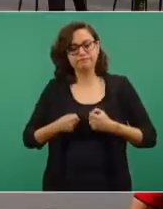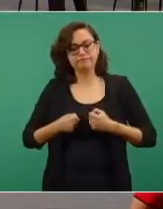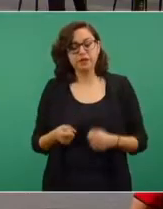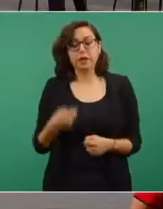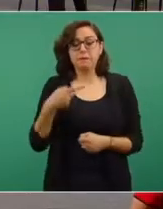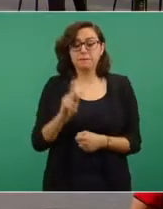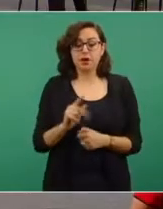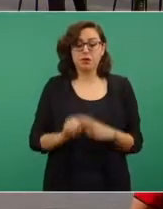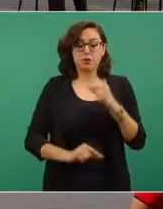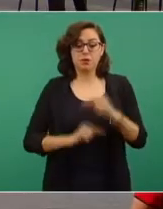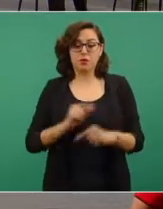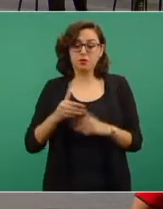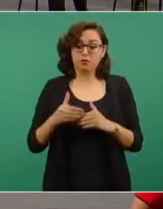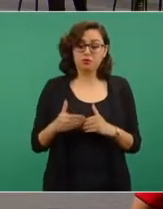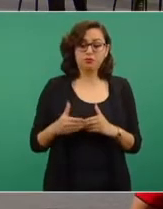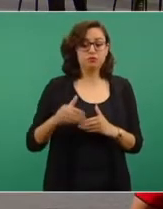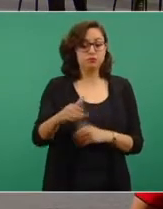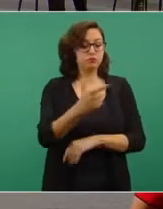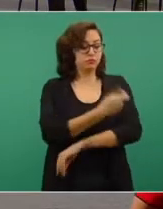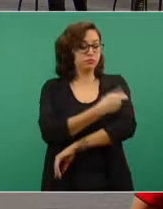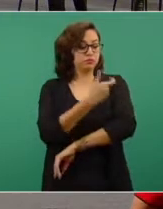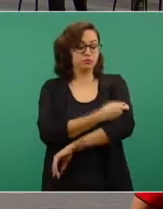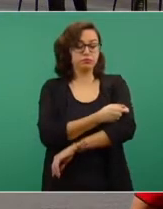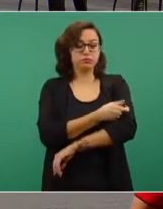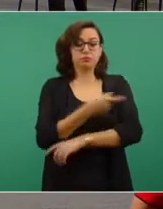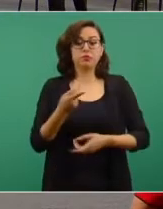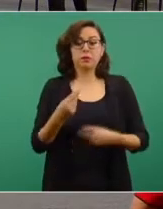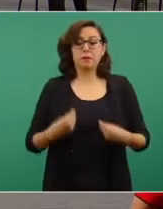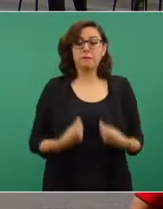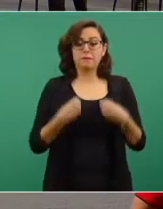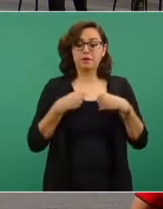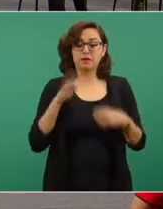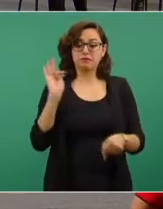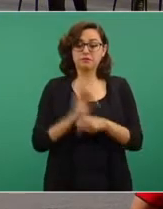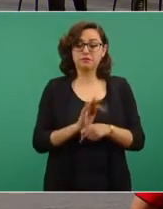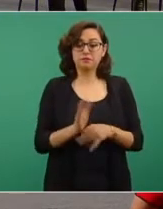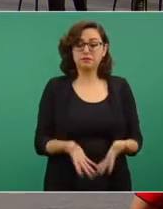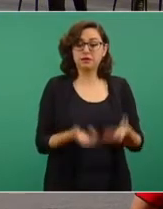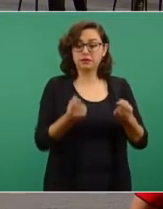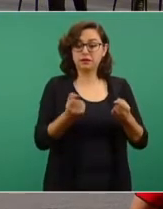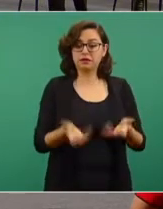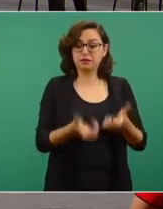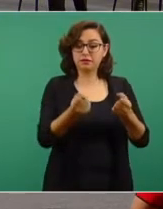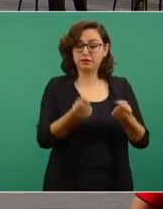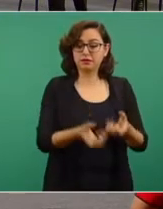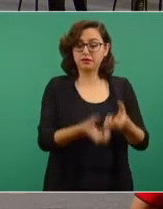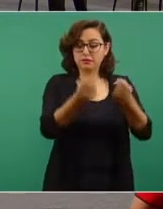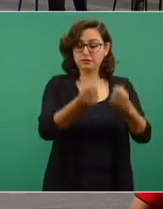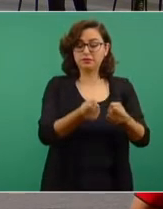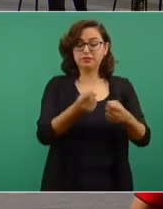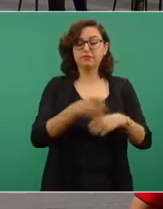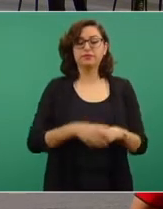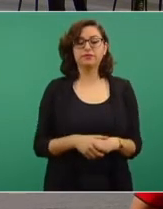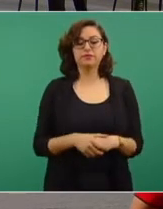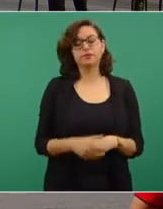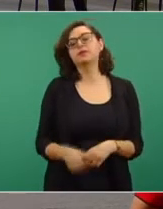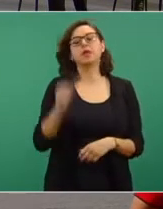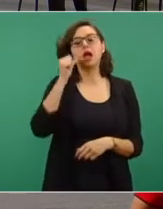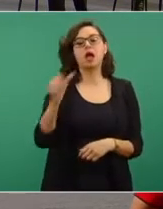va avanzando el plan de vacunación, son vidas que vamos salvando, vamos protegiendo. Ayer